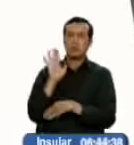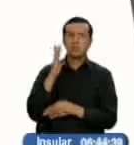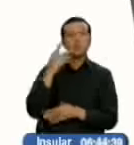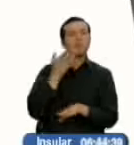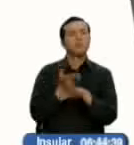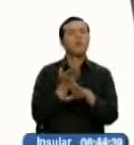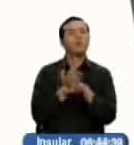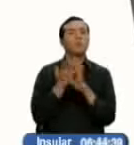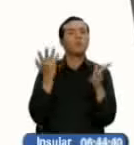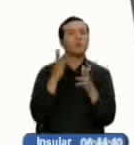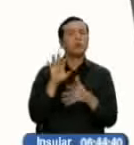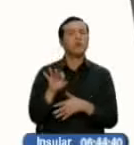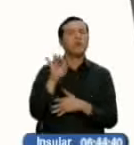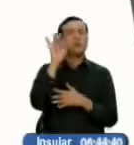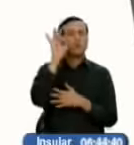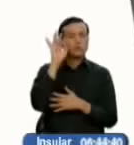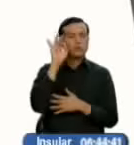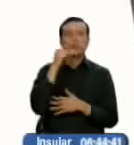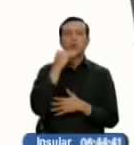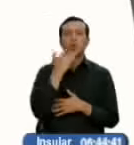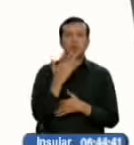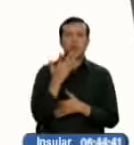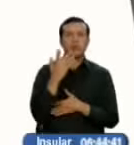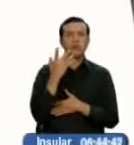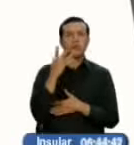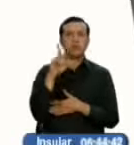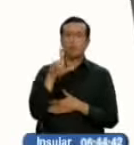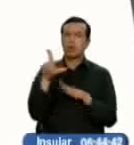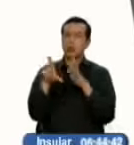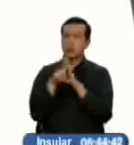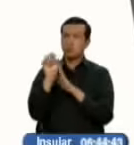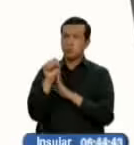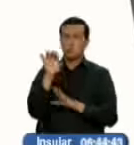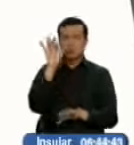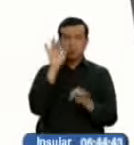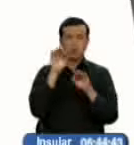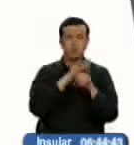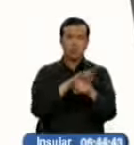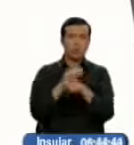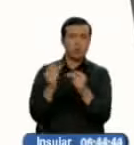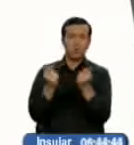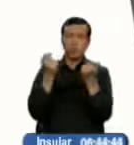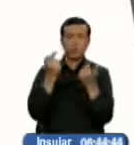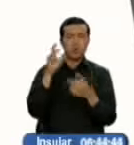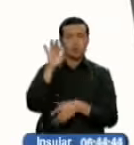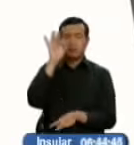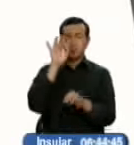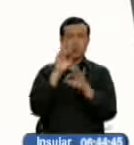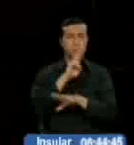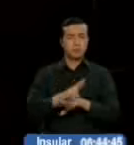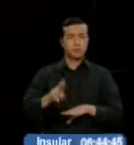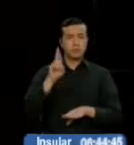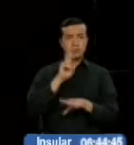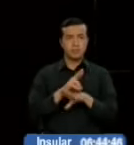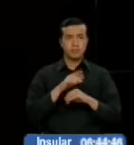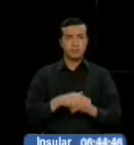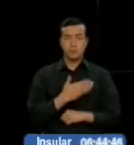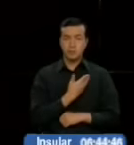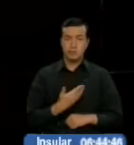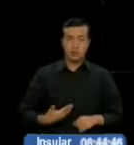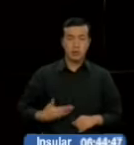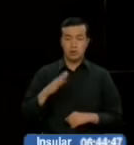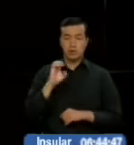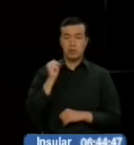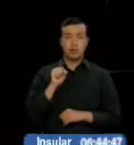propone elecciones directas, mecanismo previsto en la LOES y convocatoria inmediata a la elección de rector. Para el presidente del